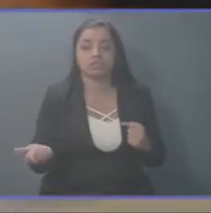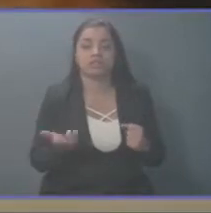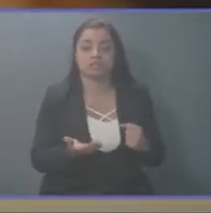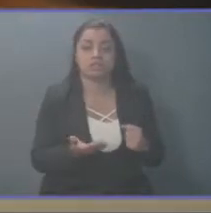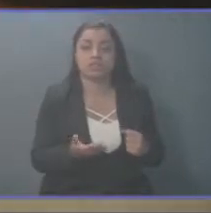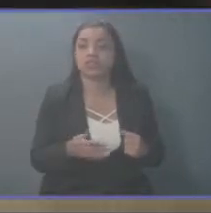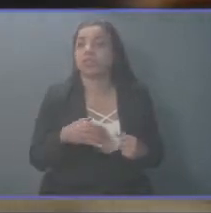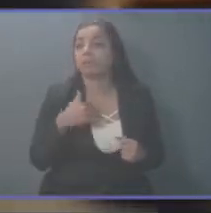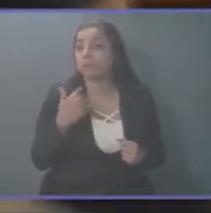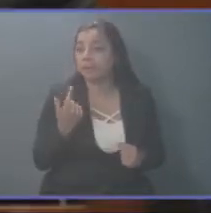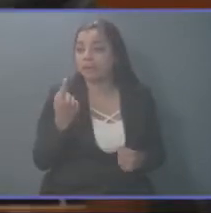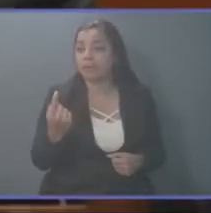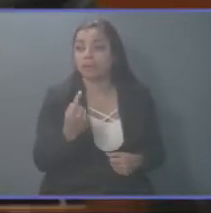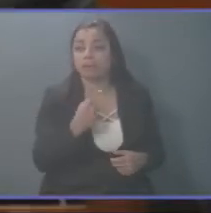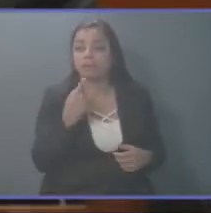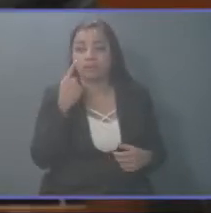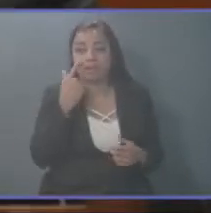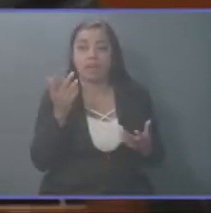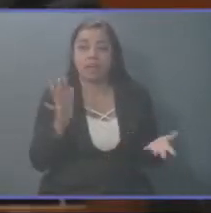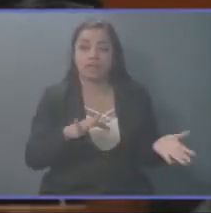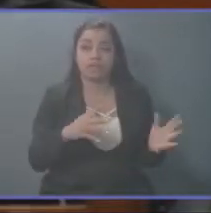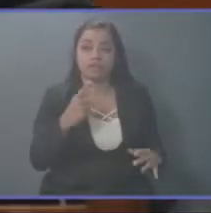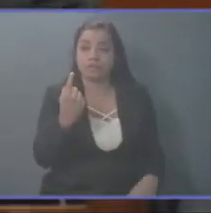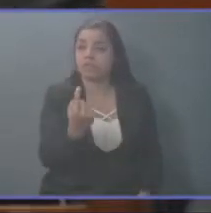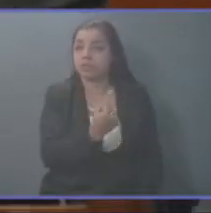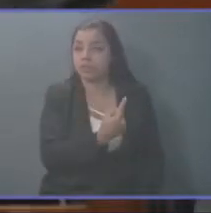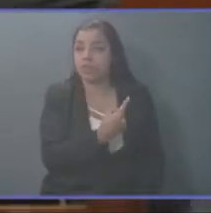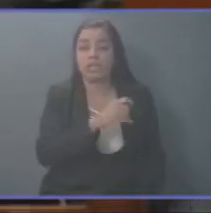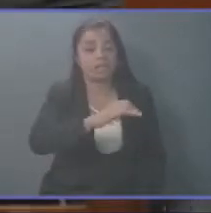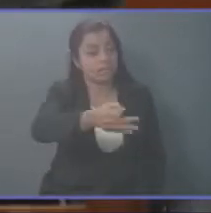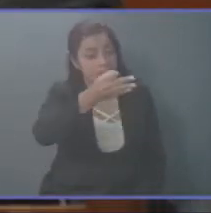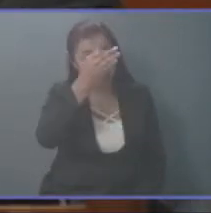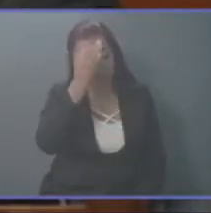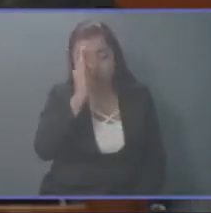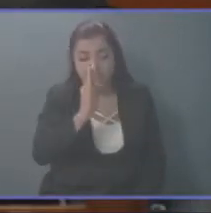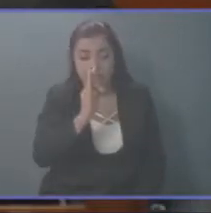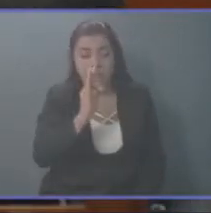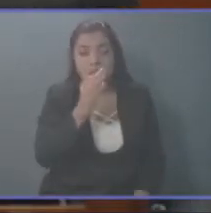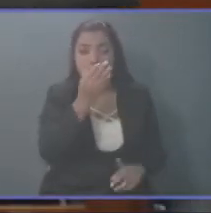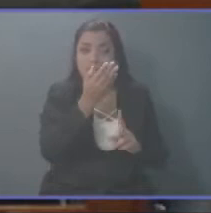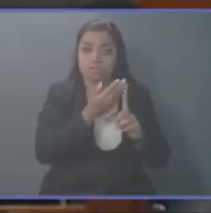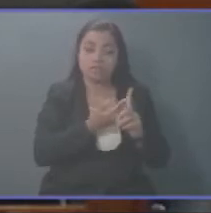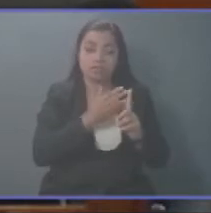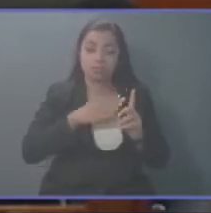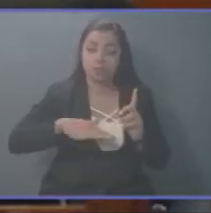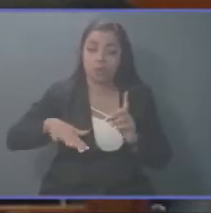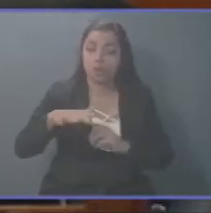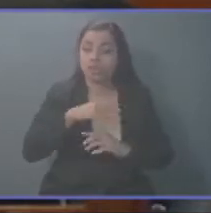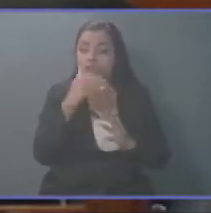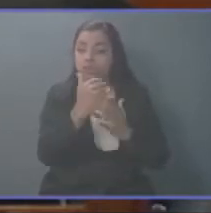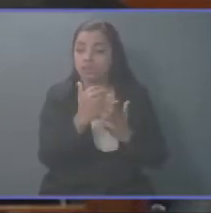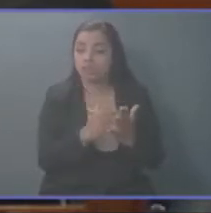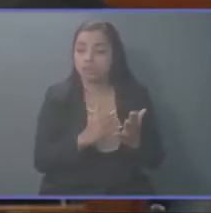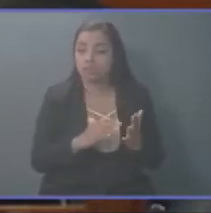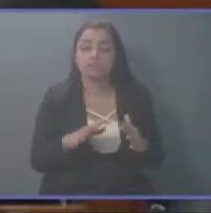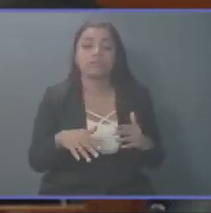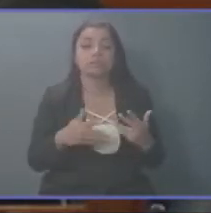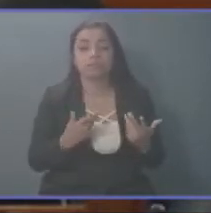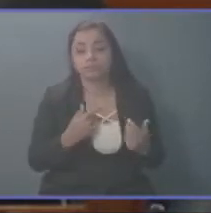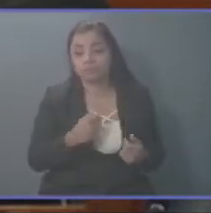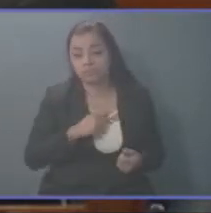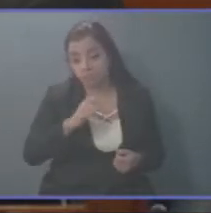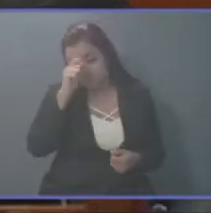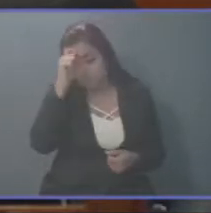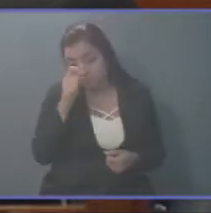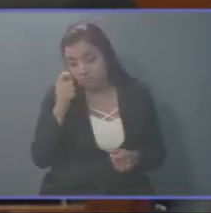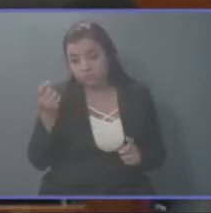reconocimientos a personas que a veces no reúnen las más mínimas condiciones para otorgarles